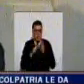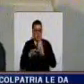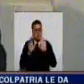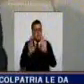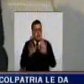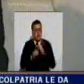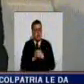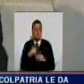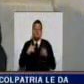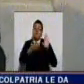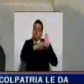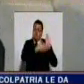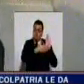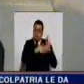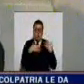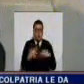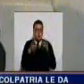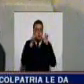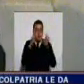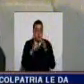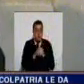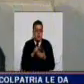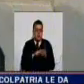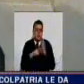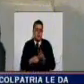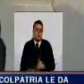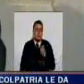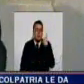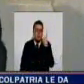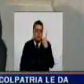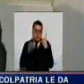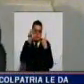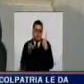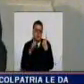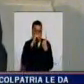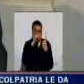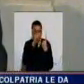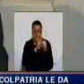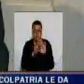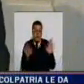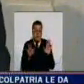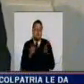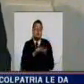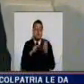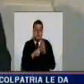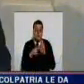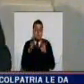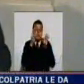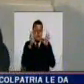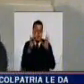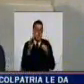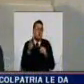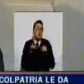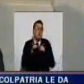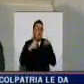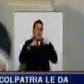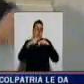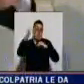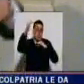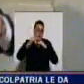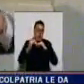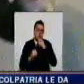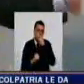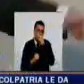Y tenía un argumento poderosísimo. Es que era de uno. Es que era un fraude al Estado. Por definición se iba a vender barato.